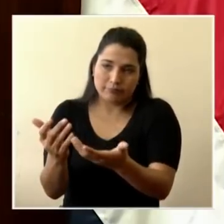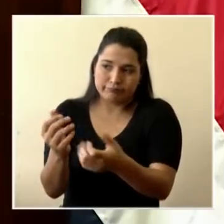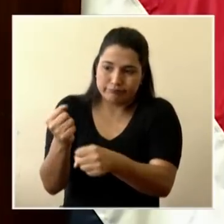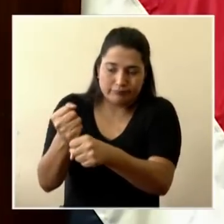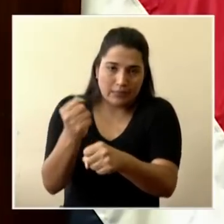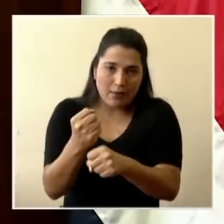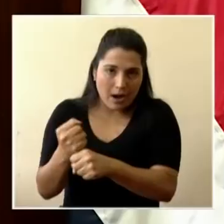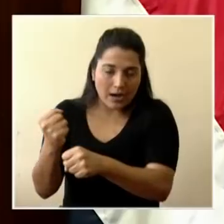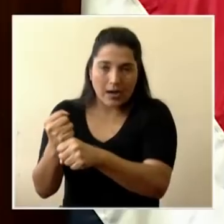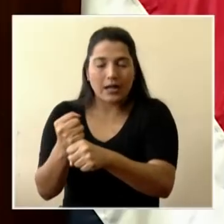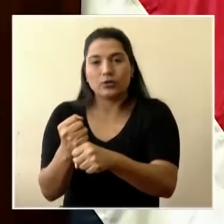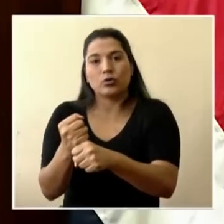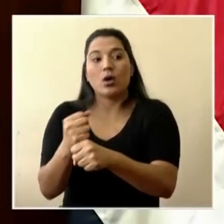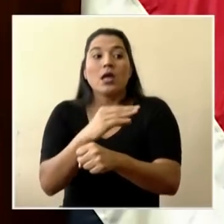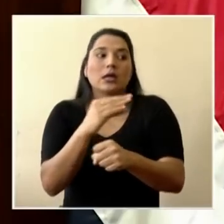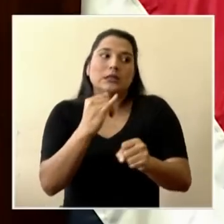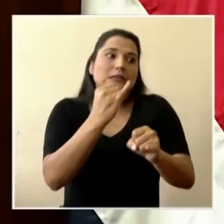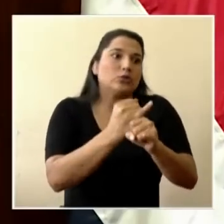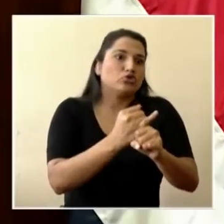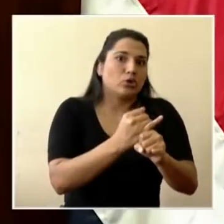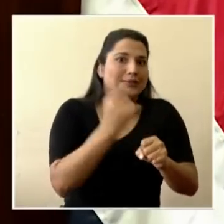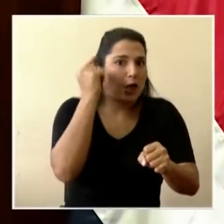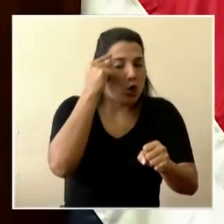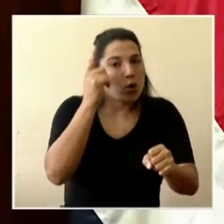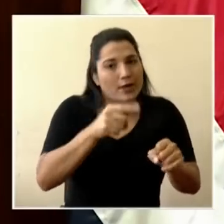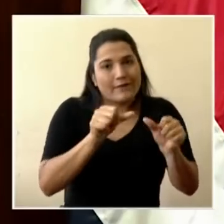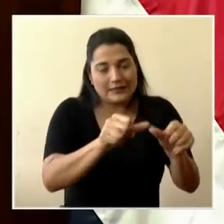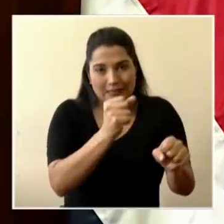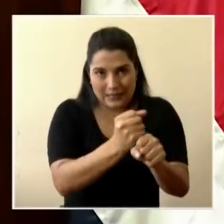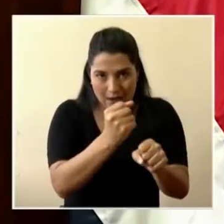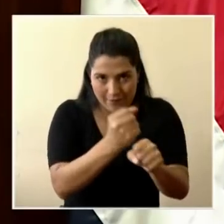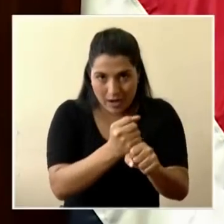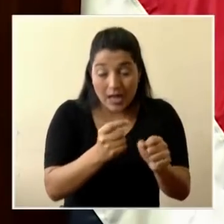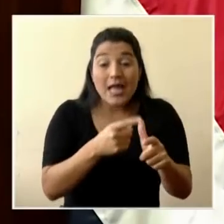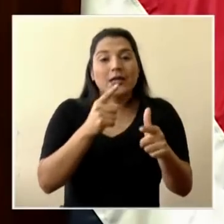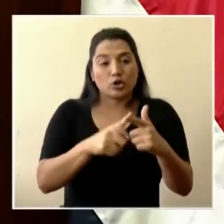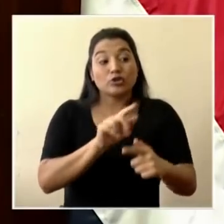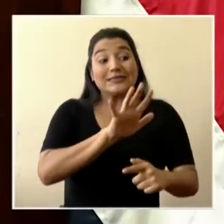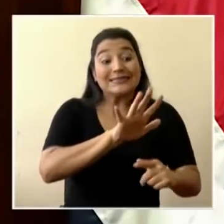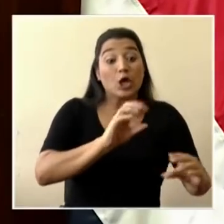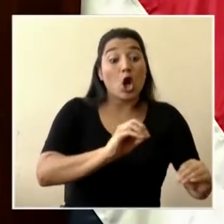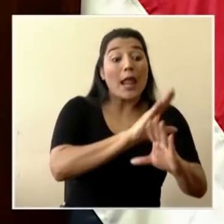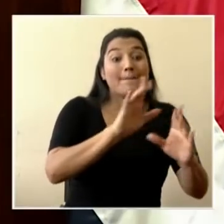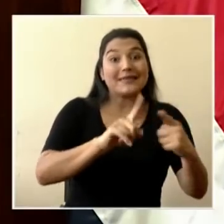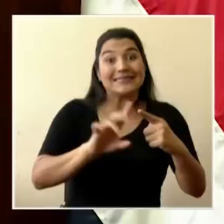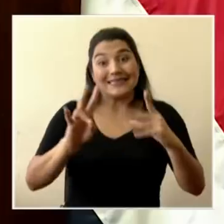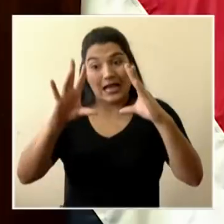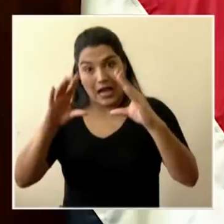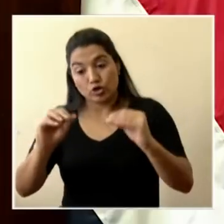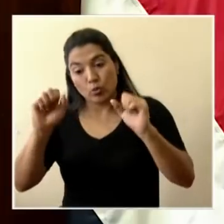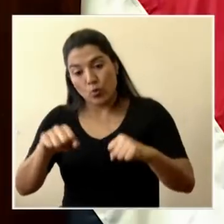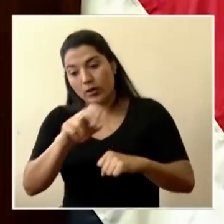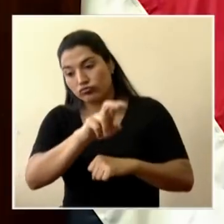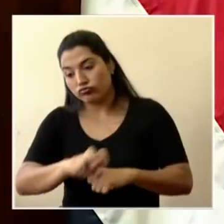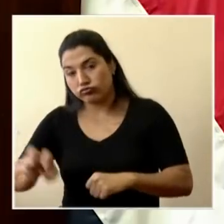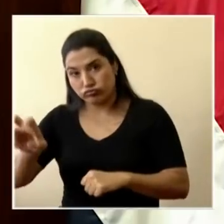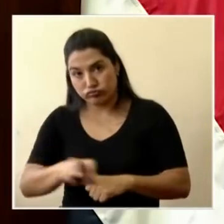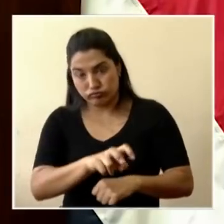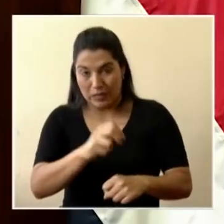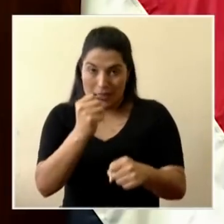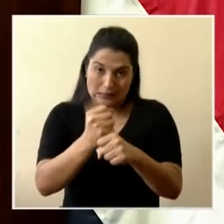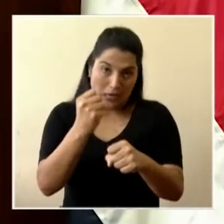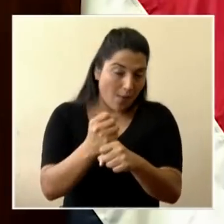producción y en el ala gubernamental, seguir trabajando. Entonces, la idea es que puedan circular en ese horario de 5 a 7 para desplazarse hacia su trabajo o algún tipo